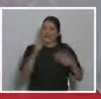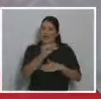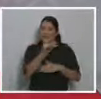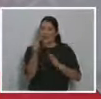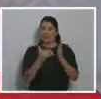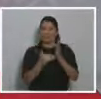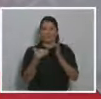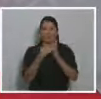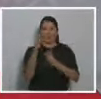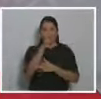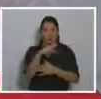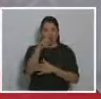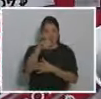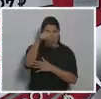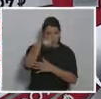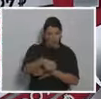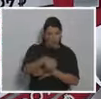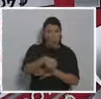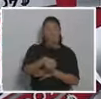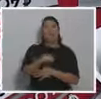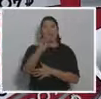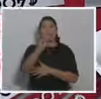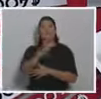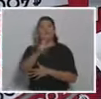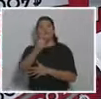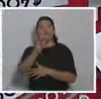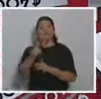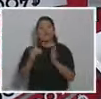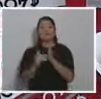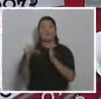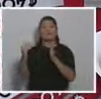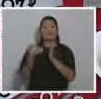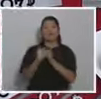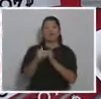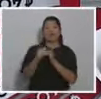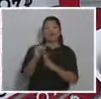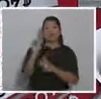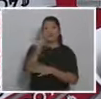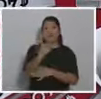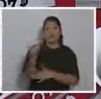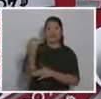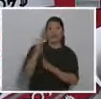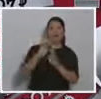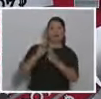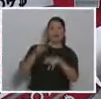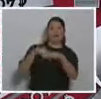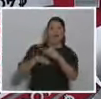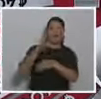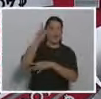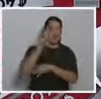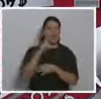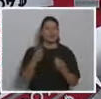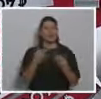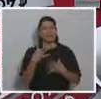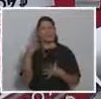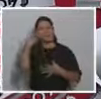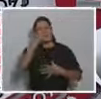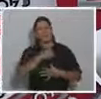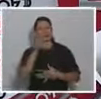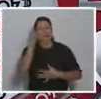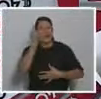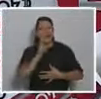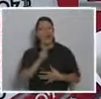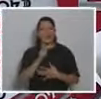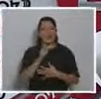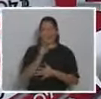el día de hoy, 26 millones se fueron en Limón allá, qué bonito Limón, el calor de su gente, bien lo dice